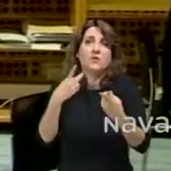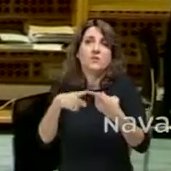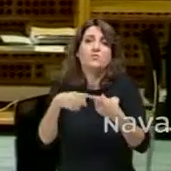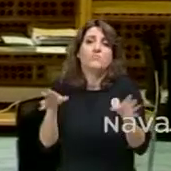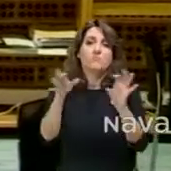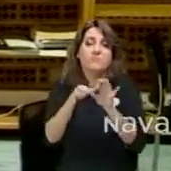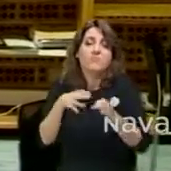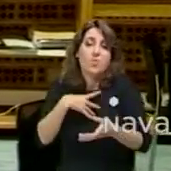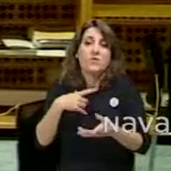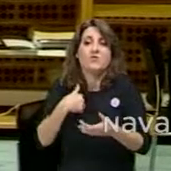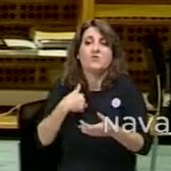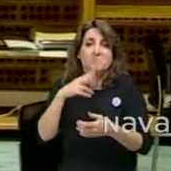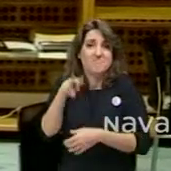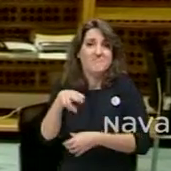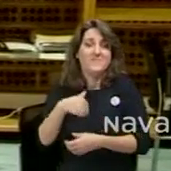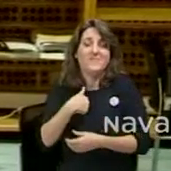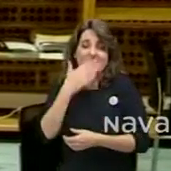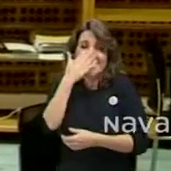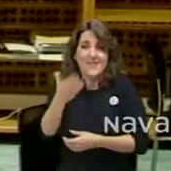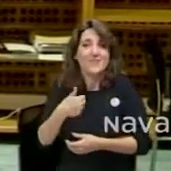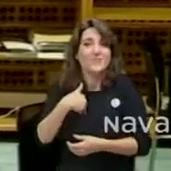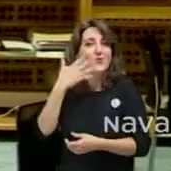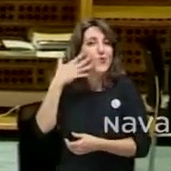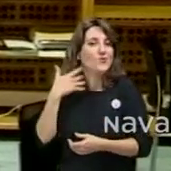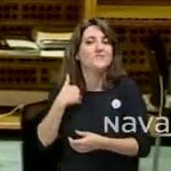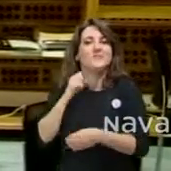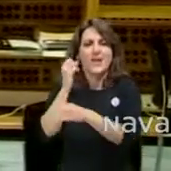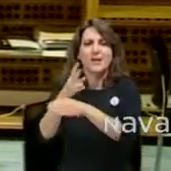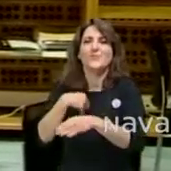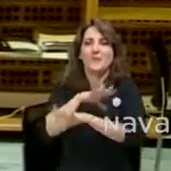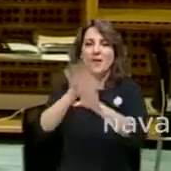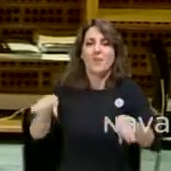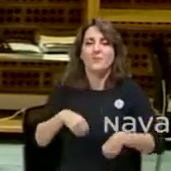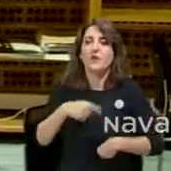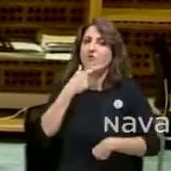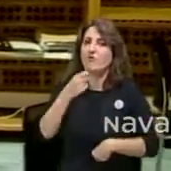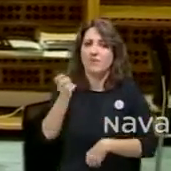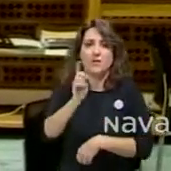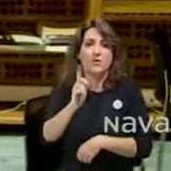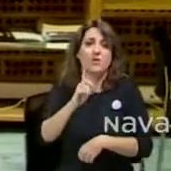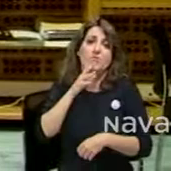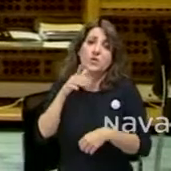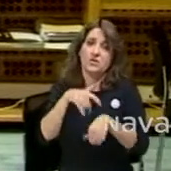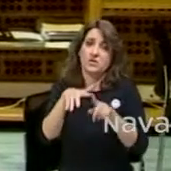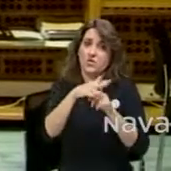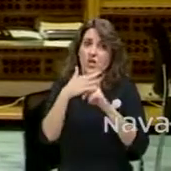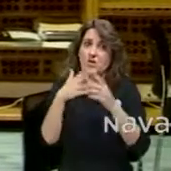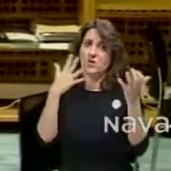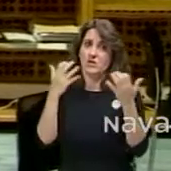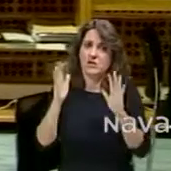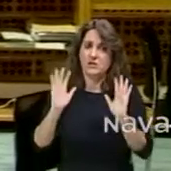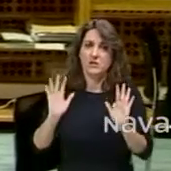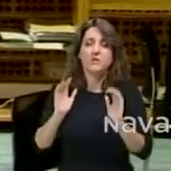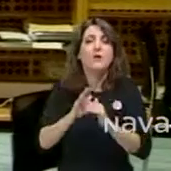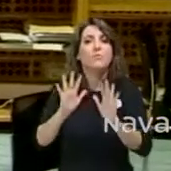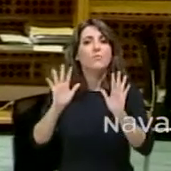la verdad que estoy muy orgulloso y muy contento de haber aceptado el reto, que no ha sido fácil por las circunstancias que podéis imaginar, pero estoy muy orgulloso